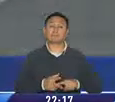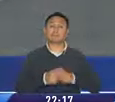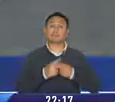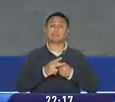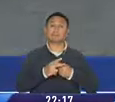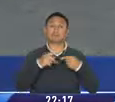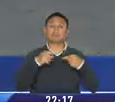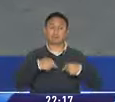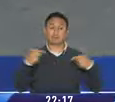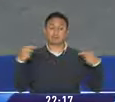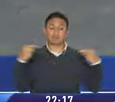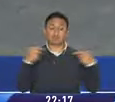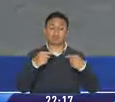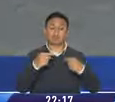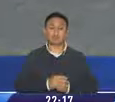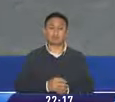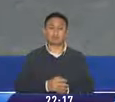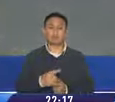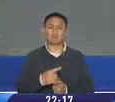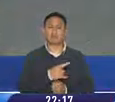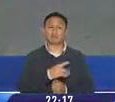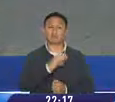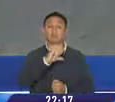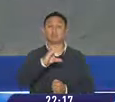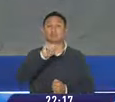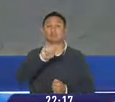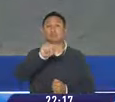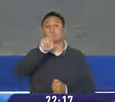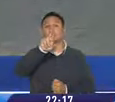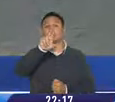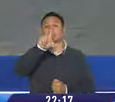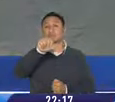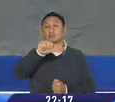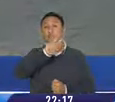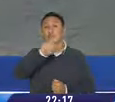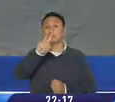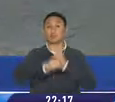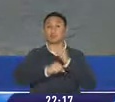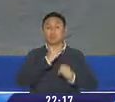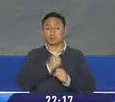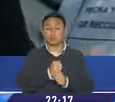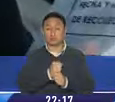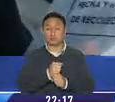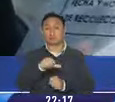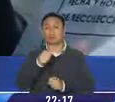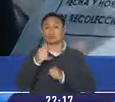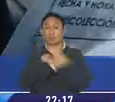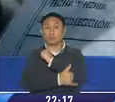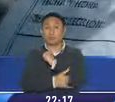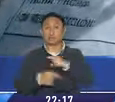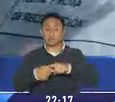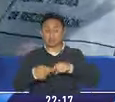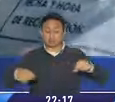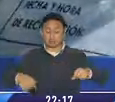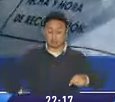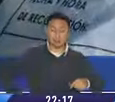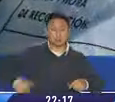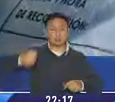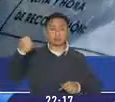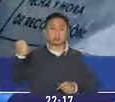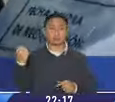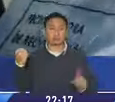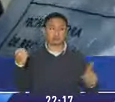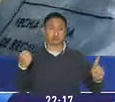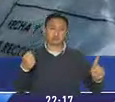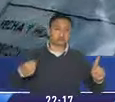insultos. Cuando los ánimos se exasperaron, Carlos Javier L., de 22 años, de nacionalidad extranjera, sacó este cuchillo de entre sus pertenencias y sin